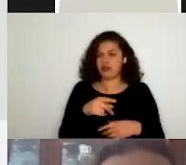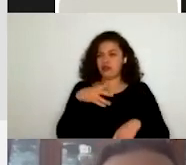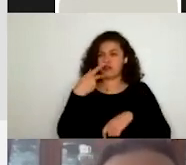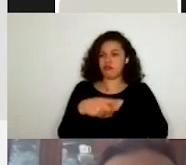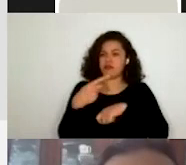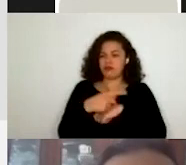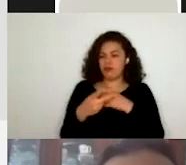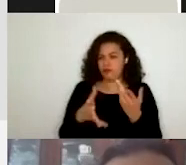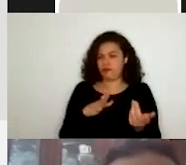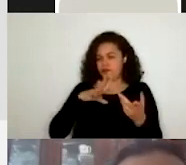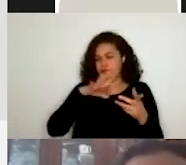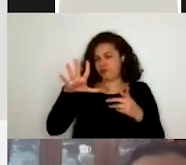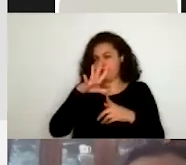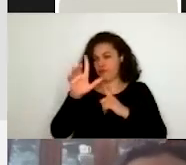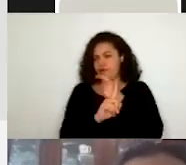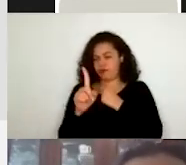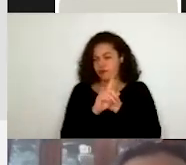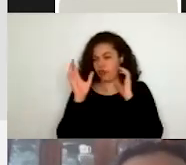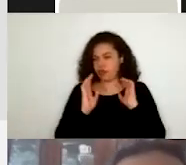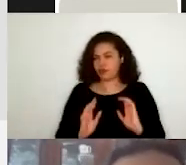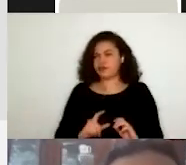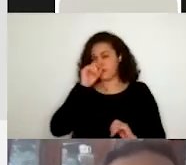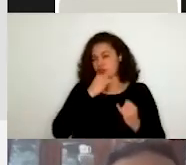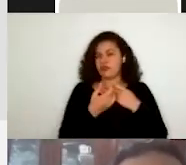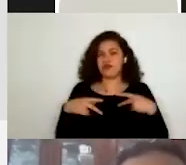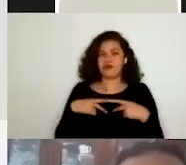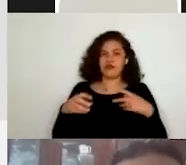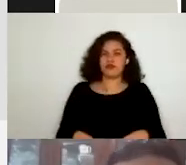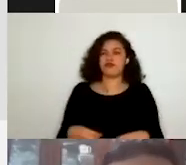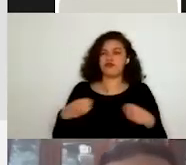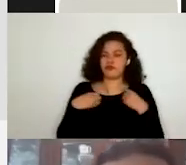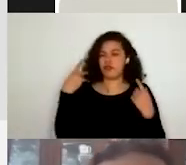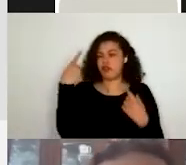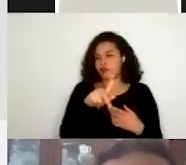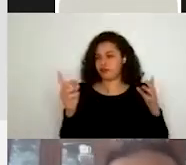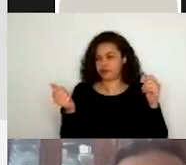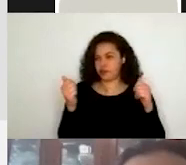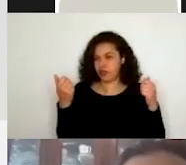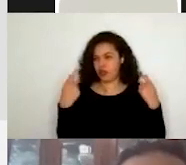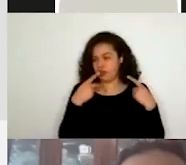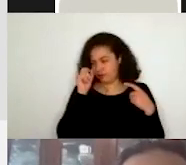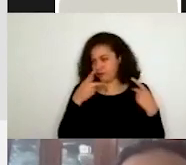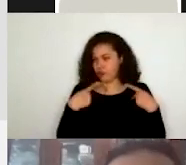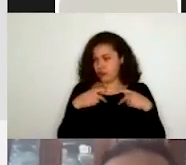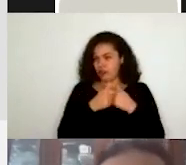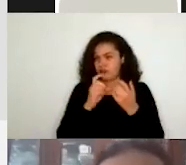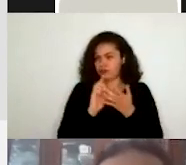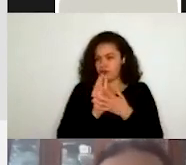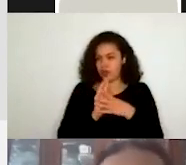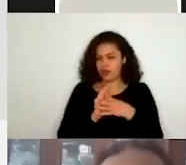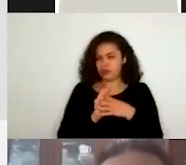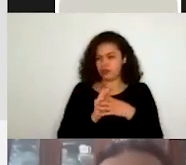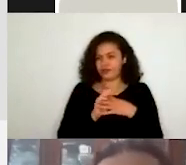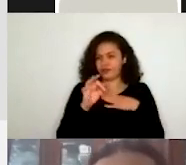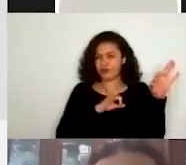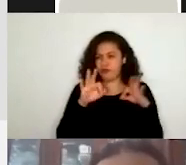vulneren la integridad física y la vida de las personas, incluyendo aquellas con discapacidad, que ocupan, trabajan